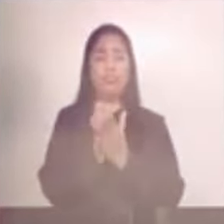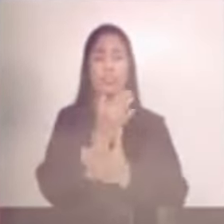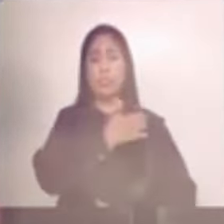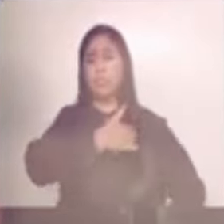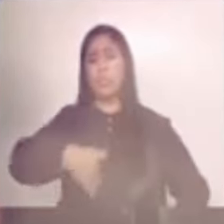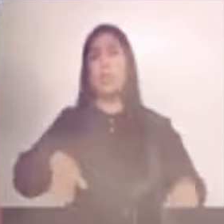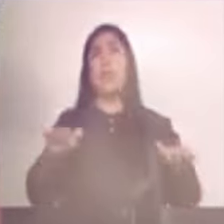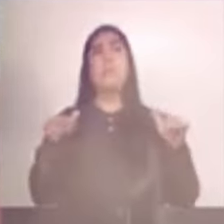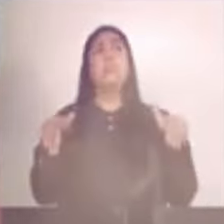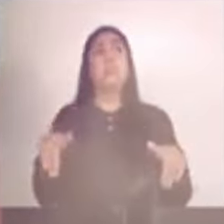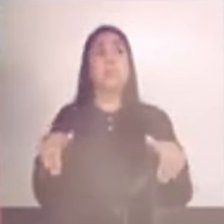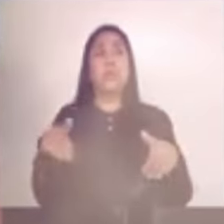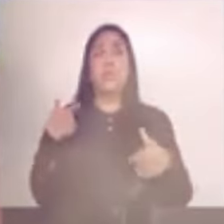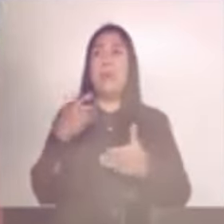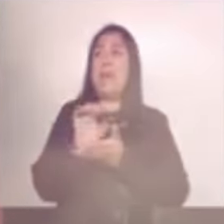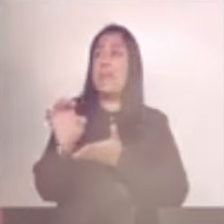de situaciones.